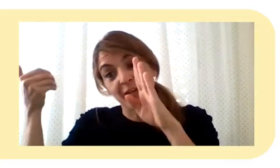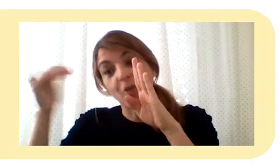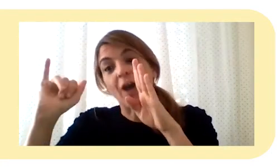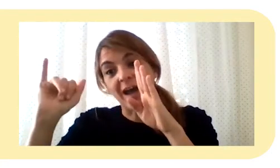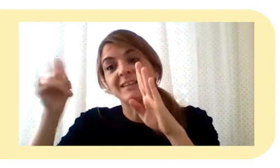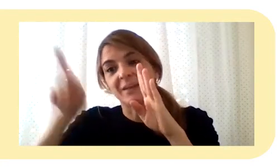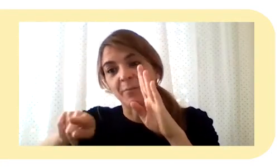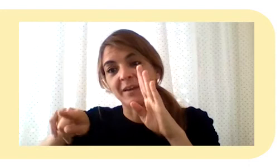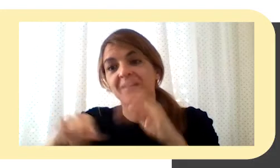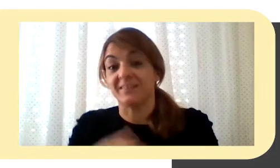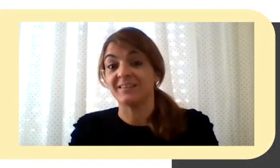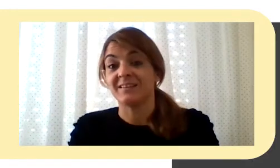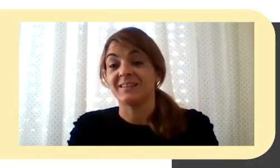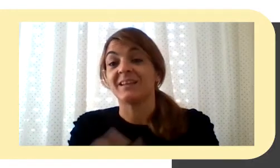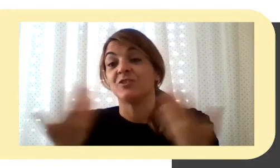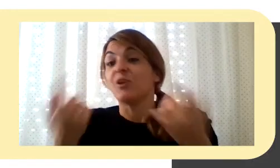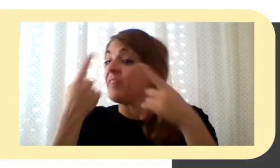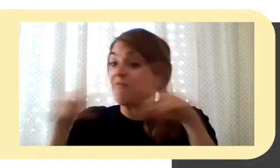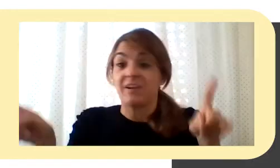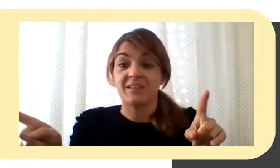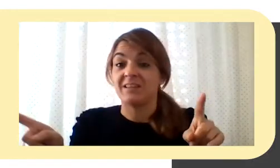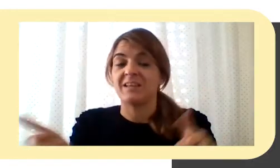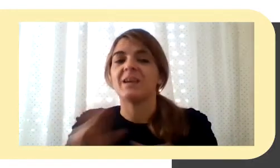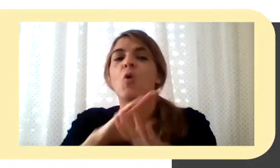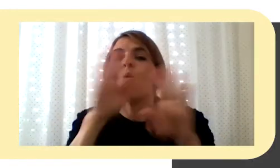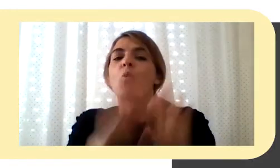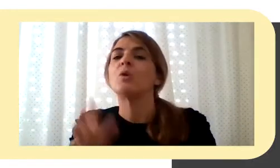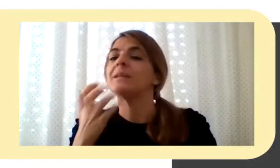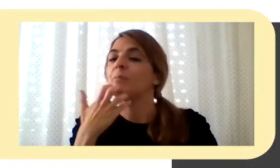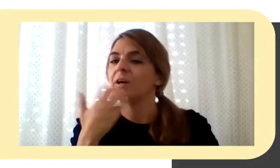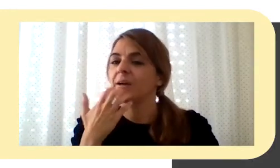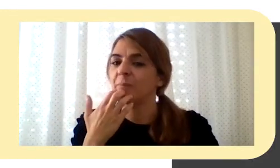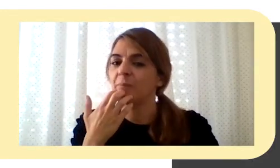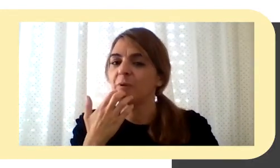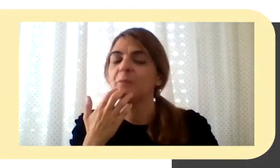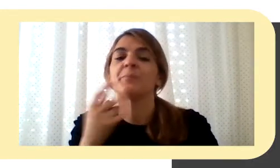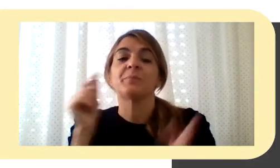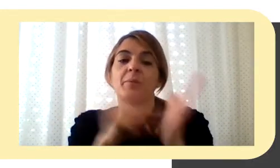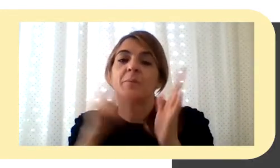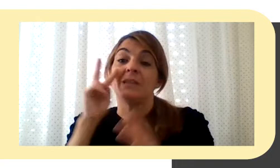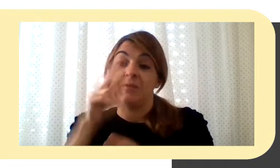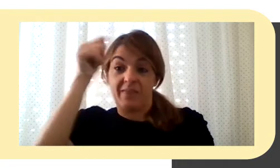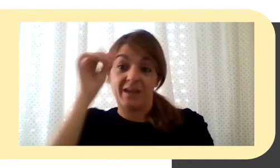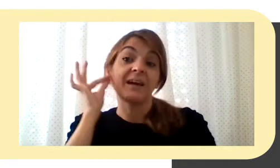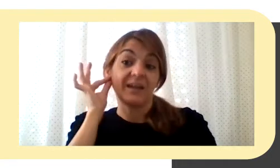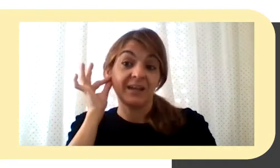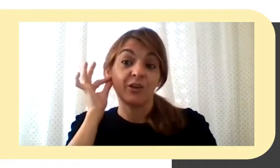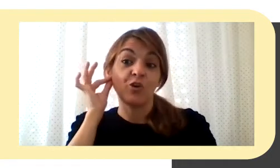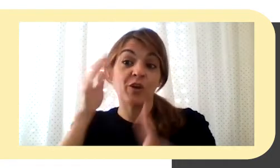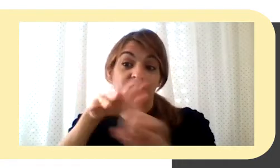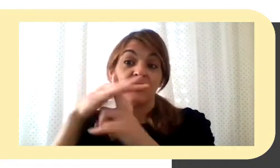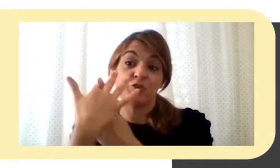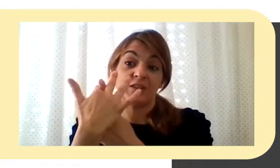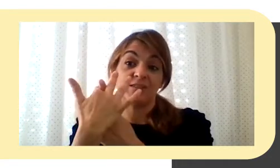incluso anatómicamente. Y este es el último ejemplo que pongo sobre la relevancia de la perspectiva de género en el contexto.